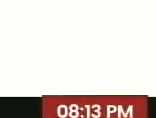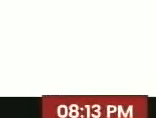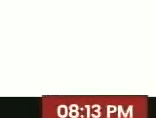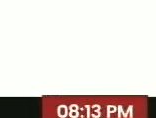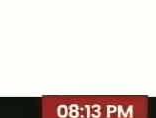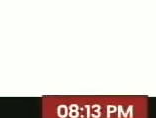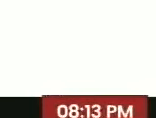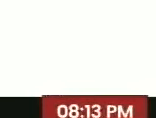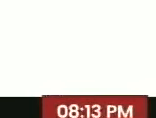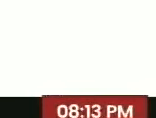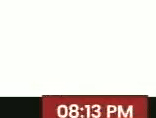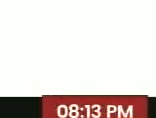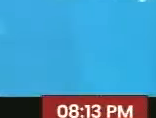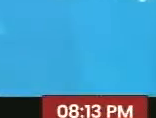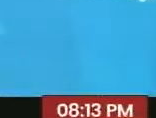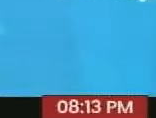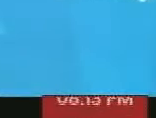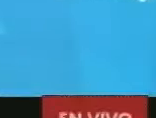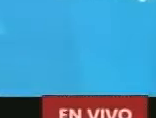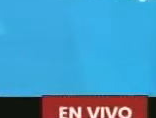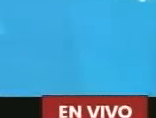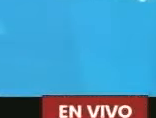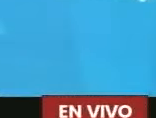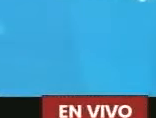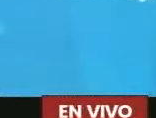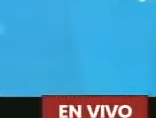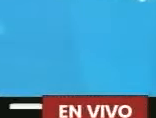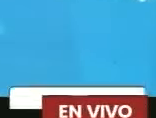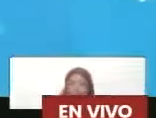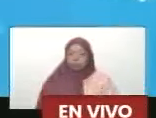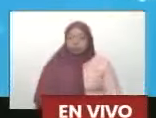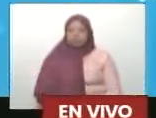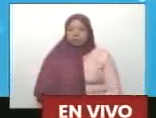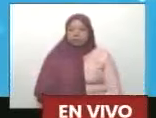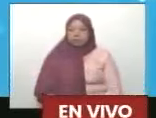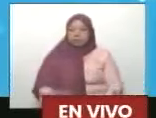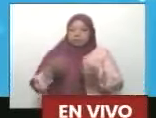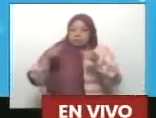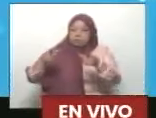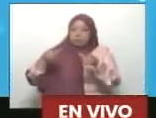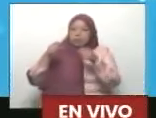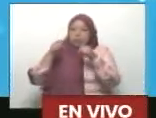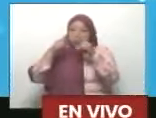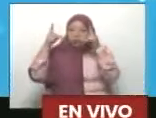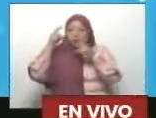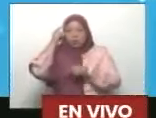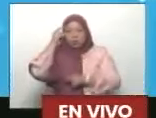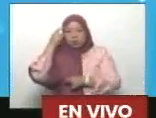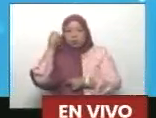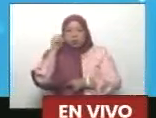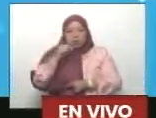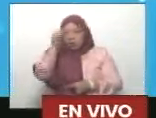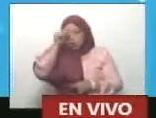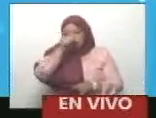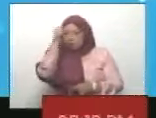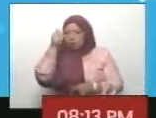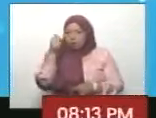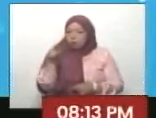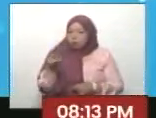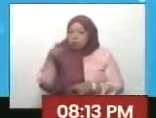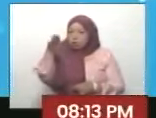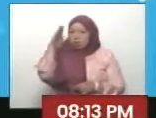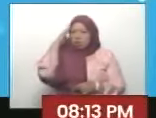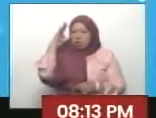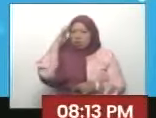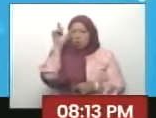y a su familia. Sí, estuve viendo en las redes sociales, no sé si ustedes los vieron. Escándalo estos días, sábado, domingo.